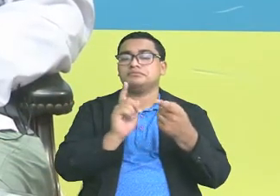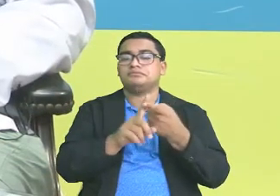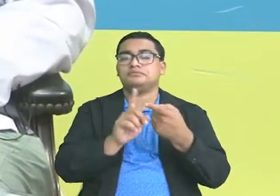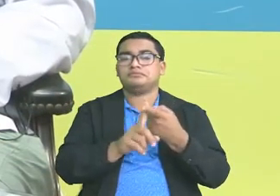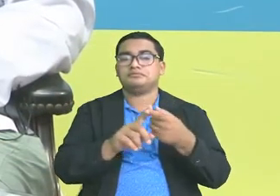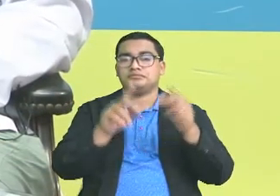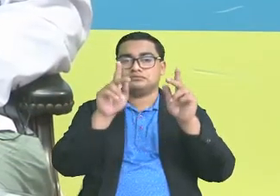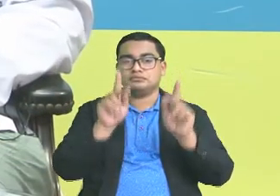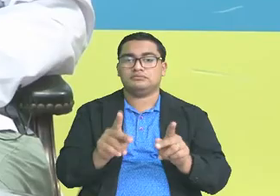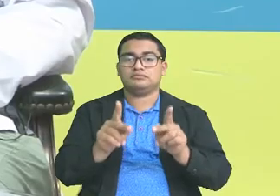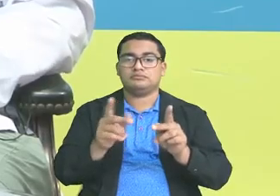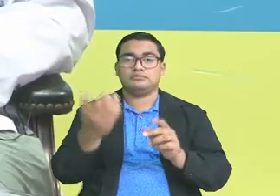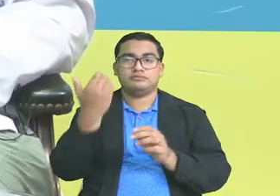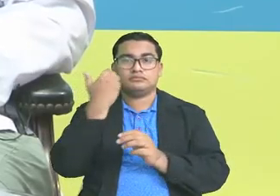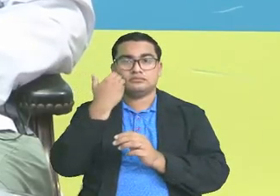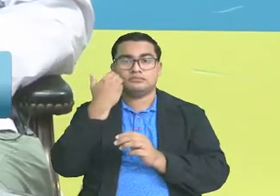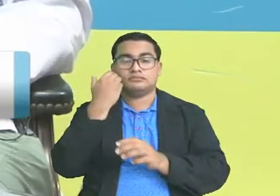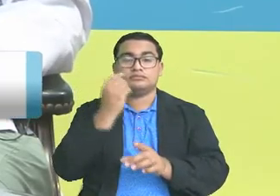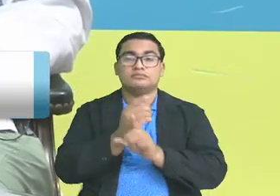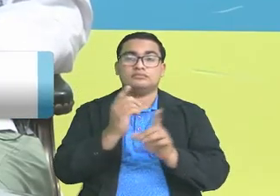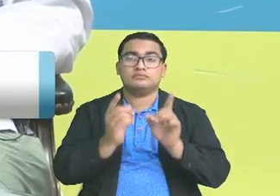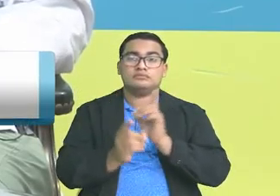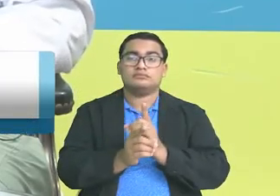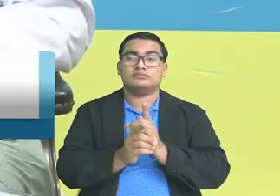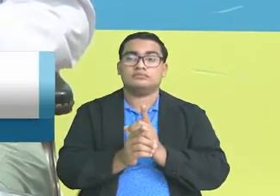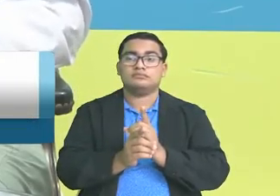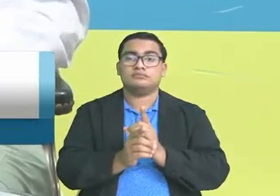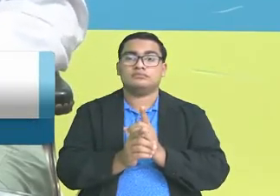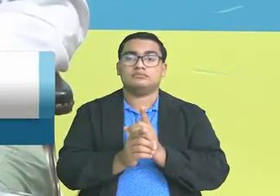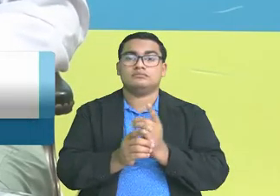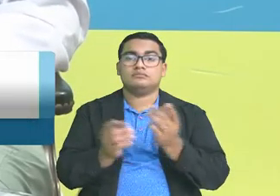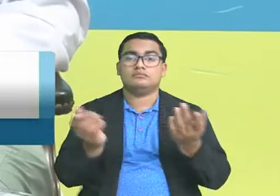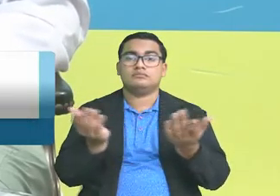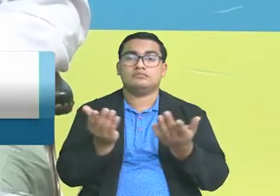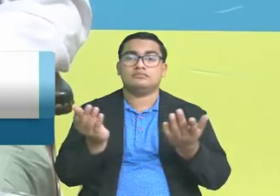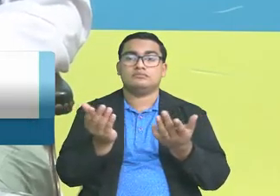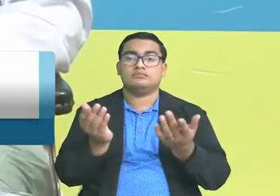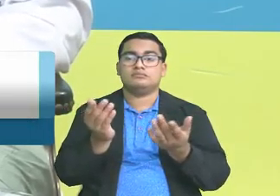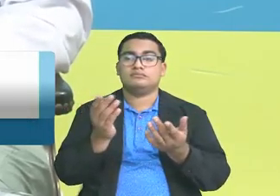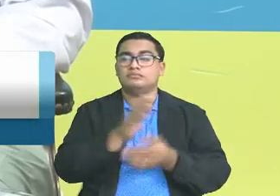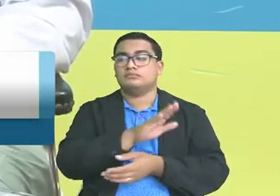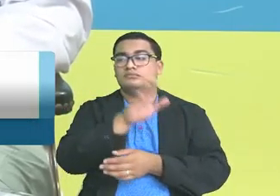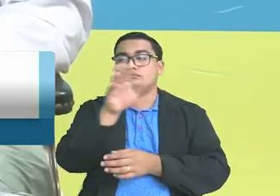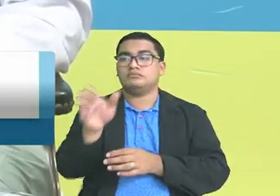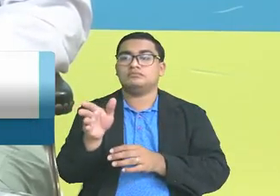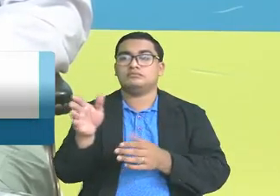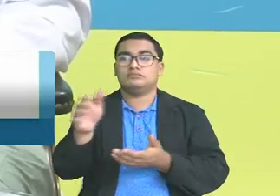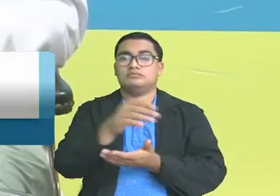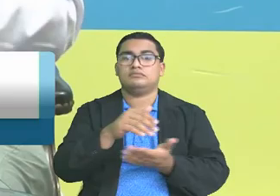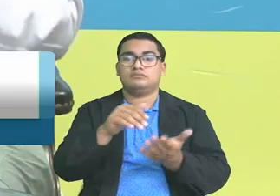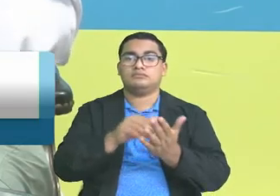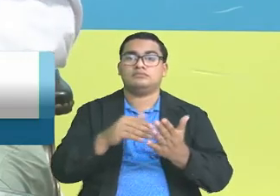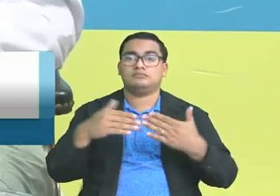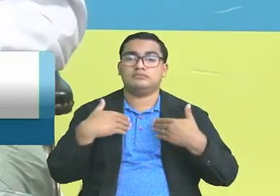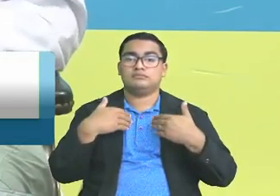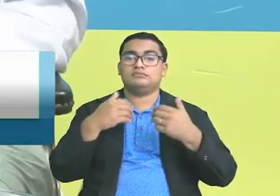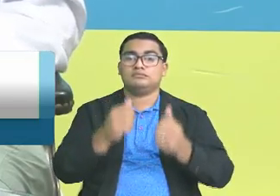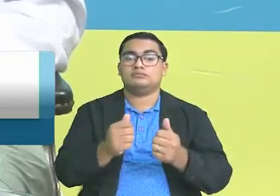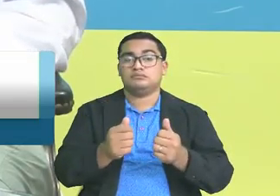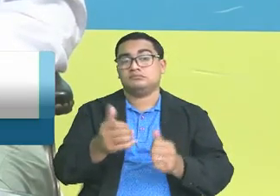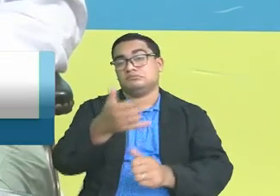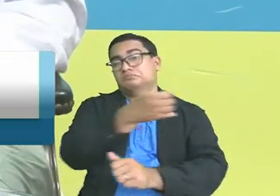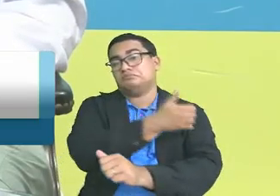está teniendo los síntomas debe presentarse lo antes posible a una unidad de salud, a un hospital,